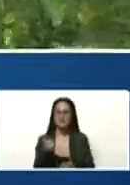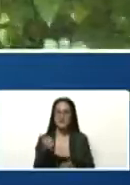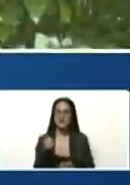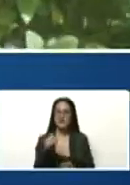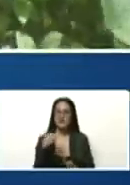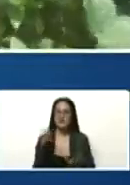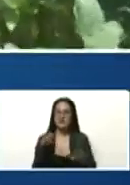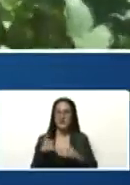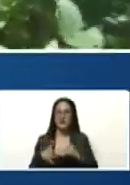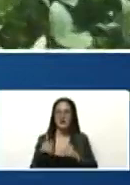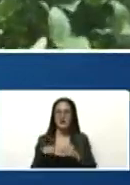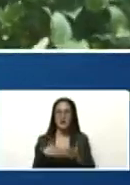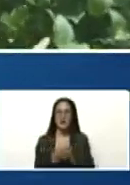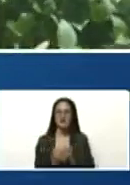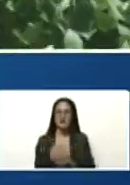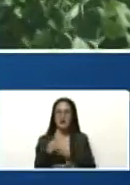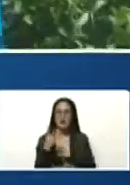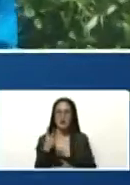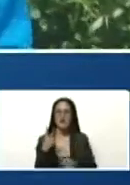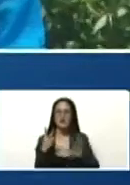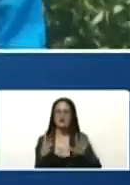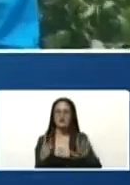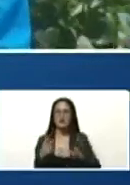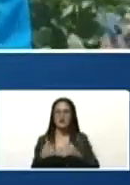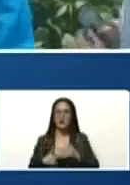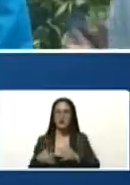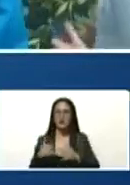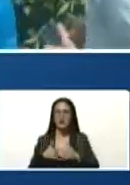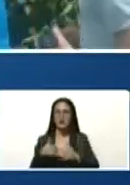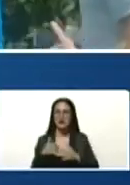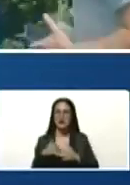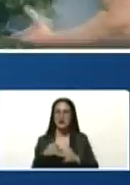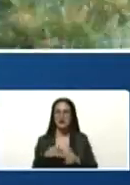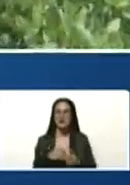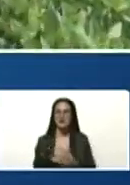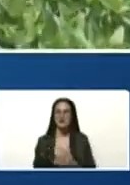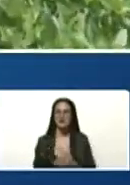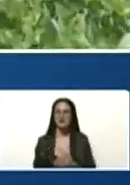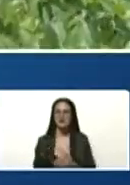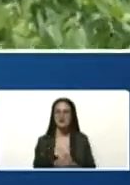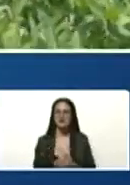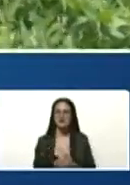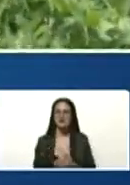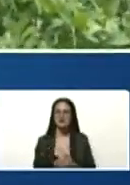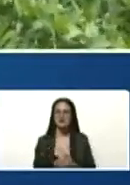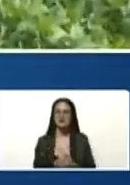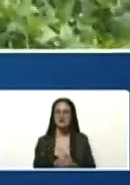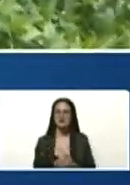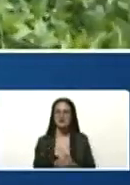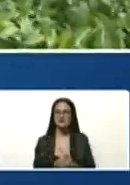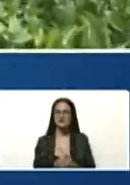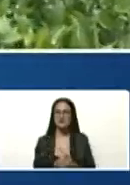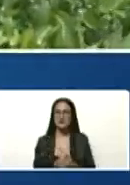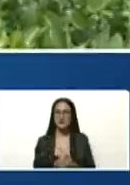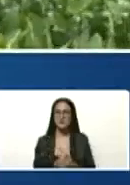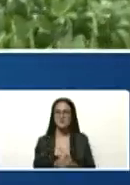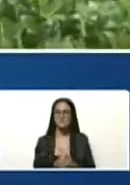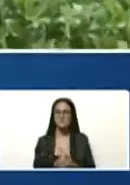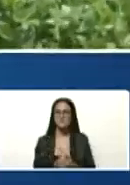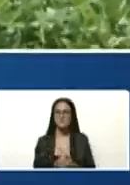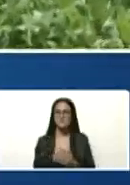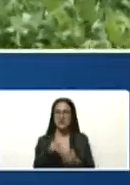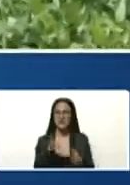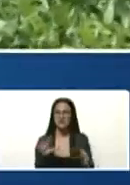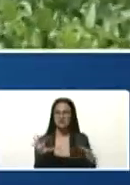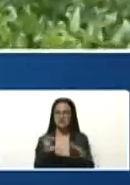líneas a 52 hasta 47 líneas a 35 centímetros. Excelente. Entonces, eso va muy de la